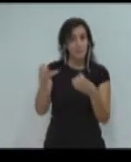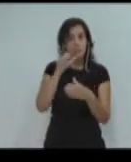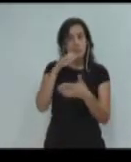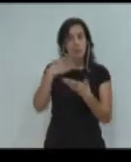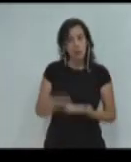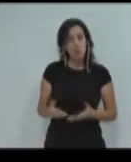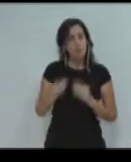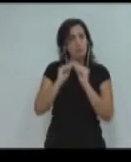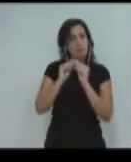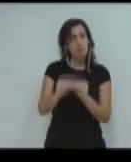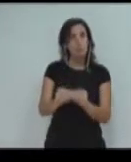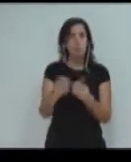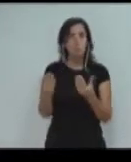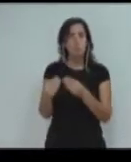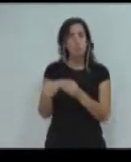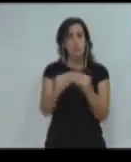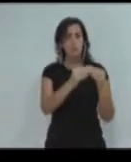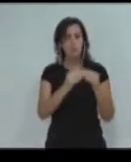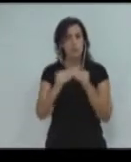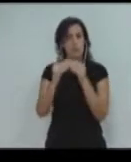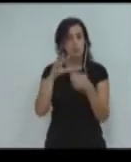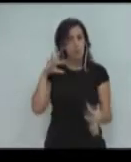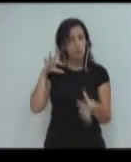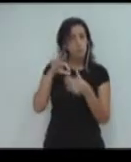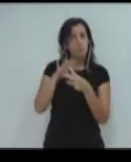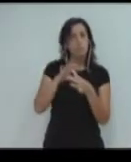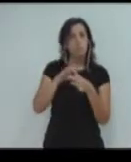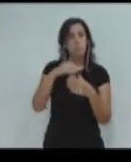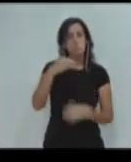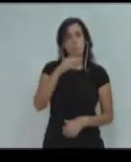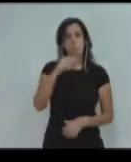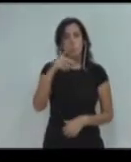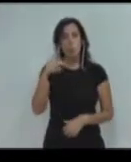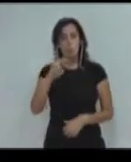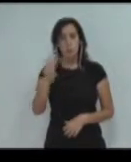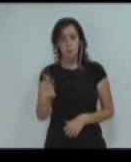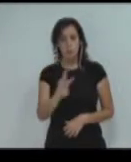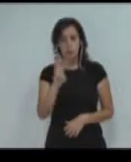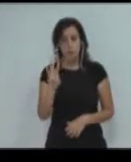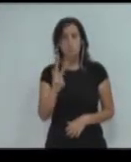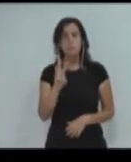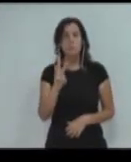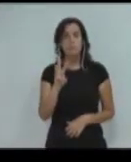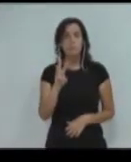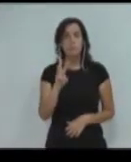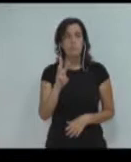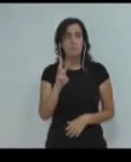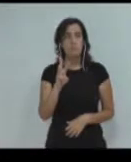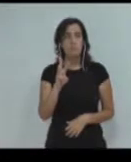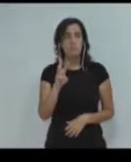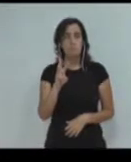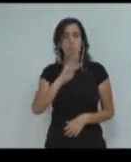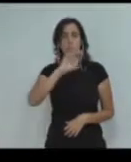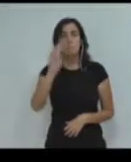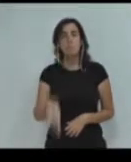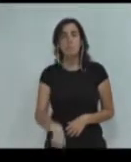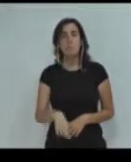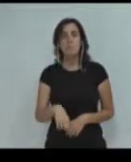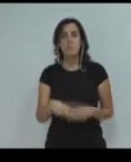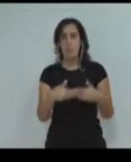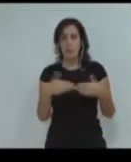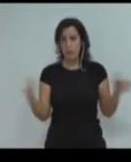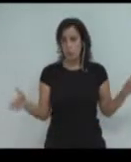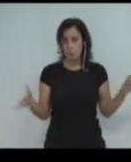desarrollando un estándar vinculado al formato EPUB 3, que es el último que ha salido y que además es